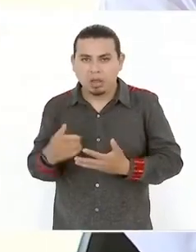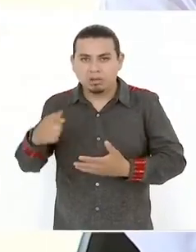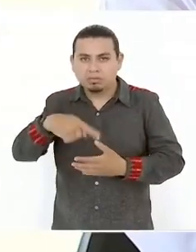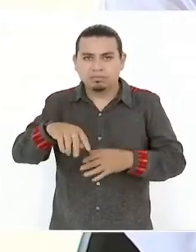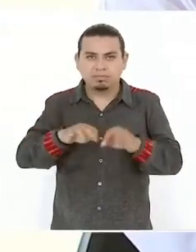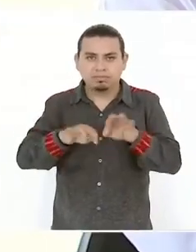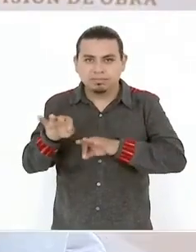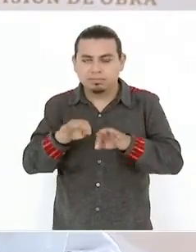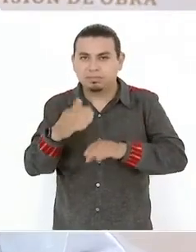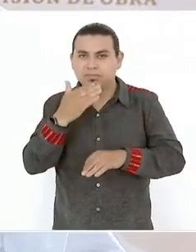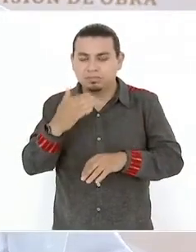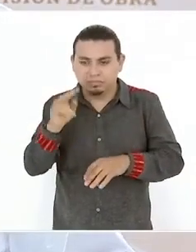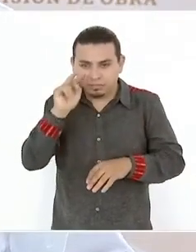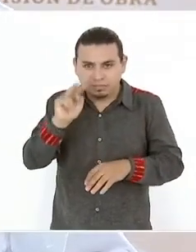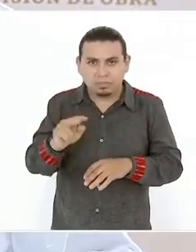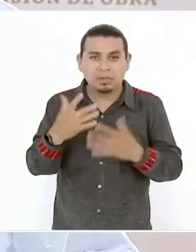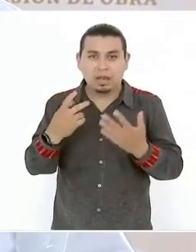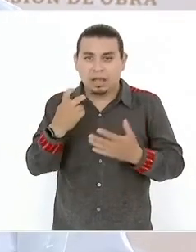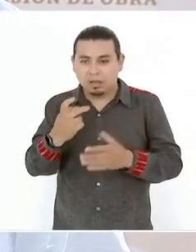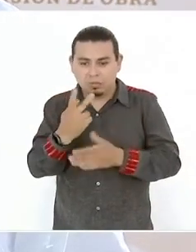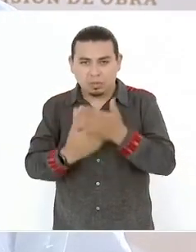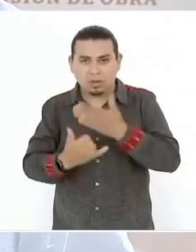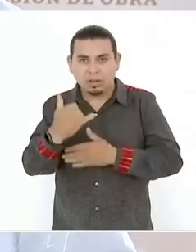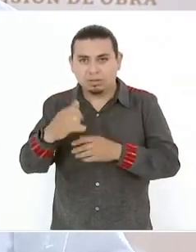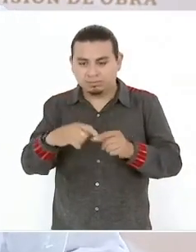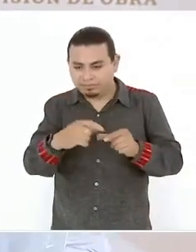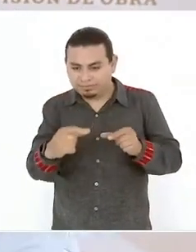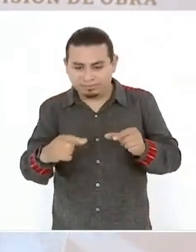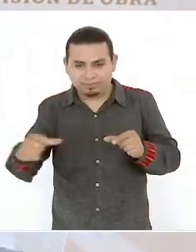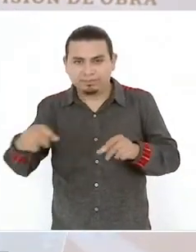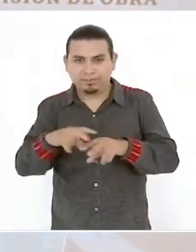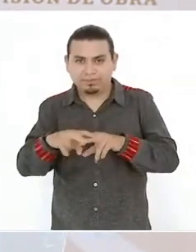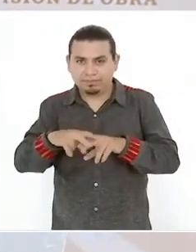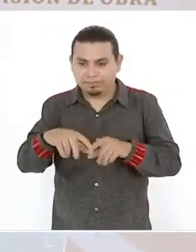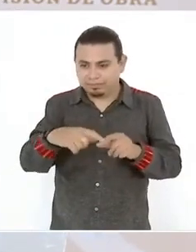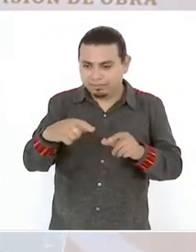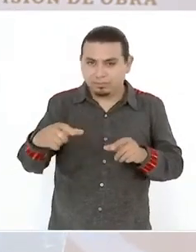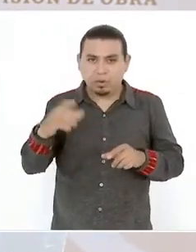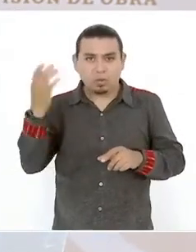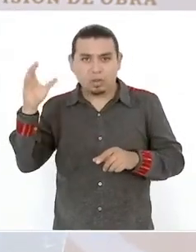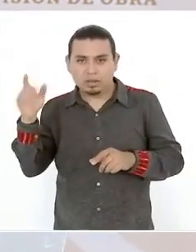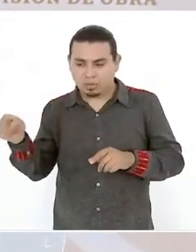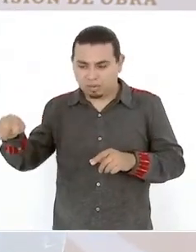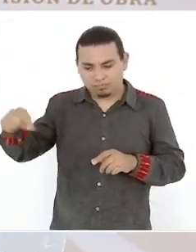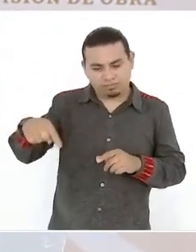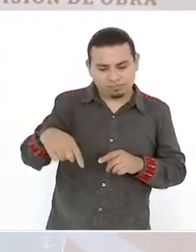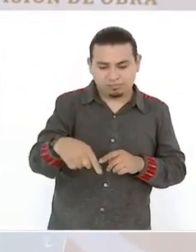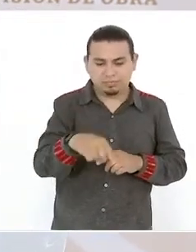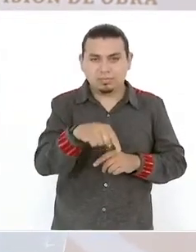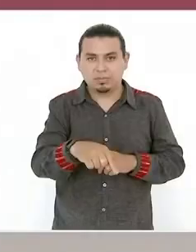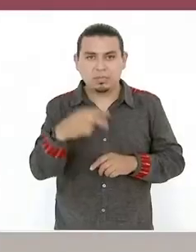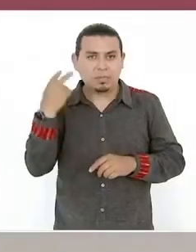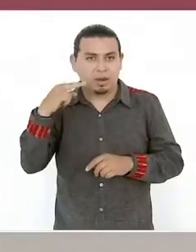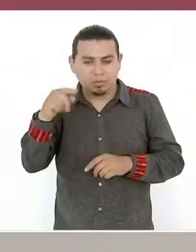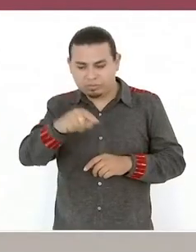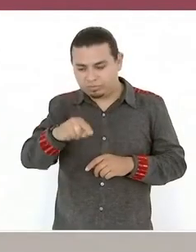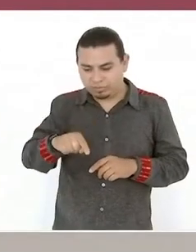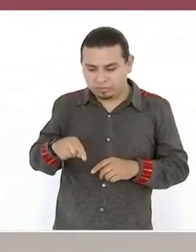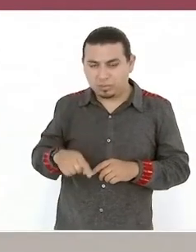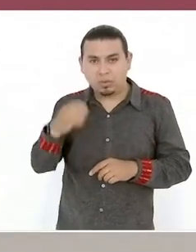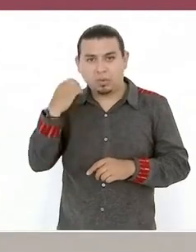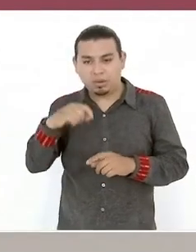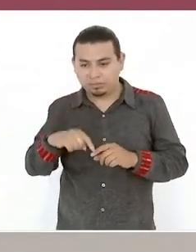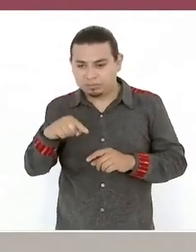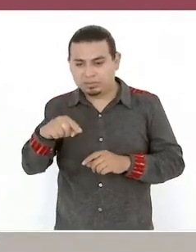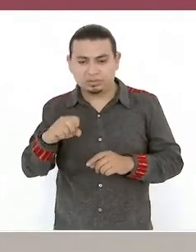Este proyecto del corredor interoceánico que conectará a Coatzacoalcos, Veracruz, con